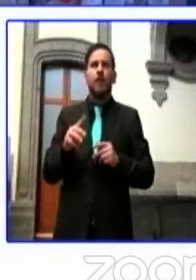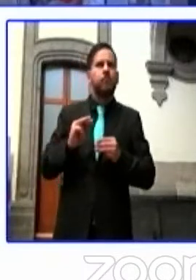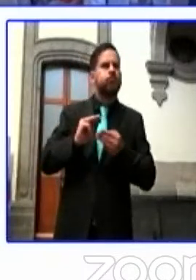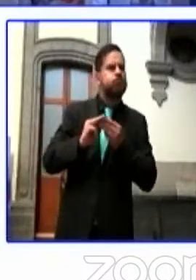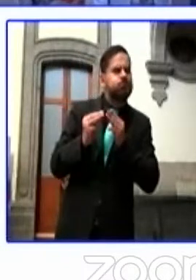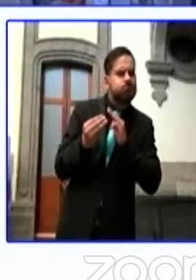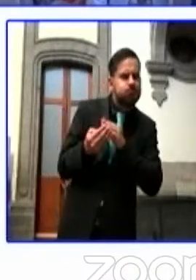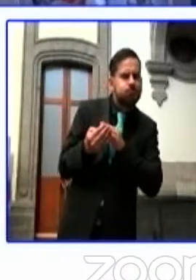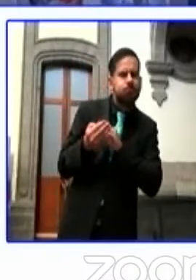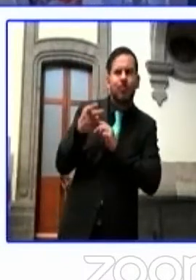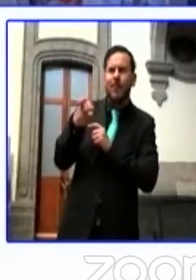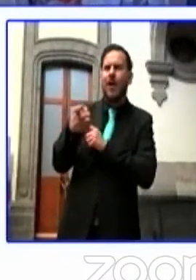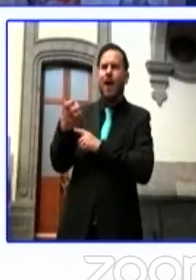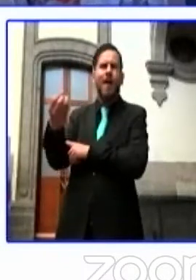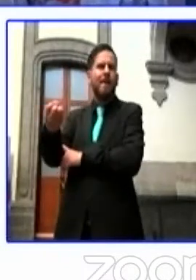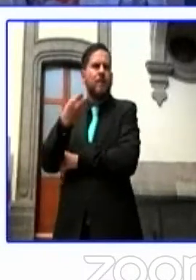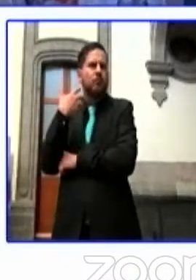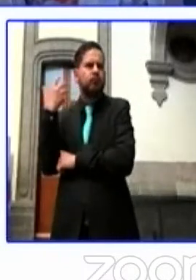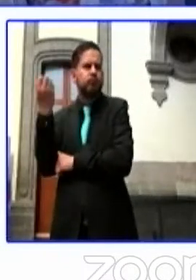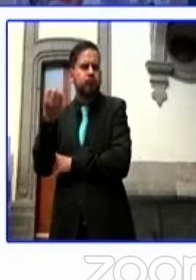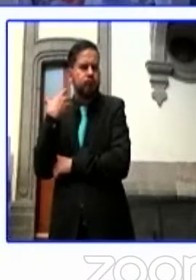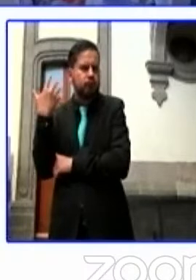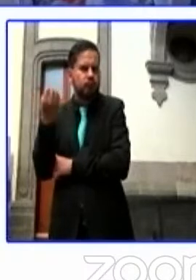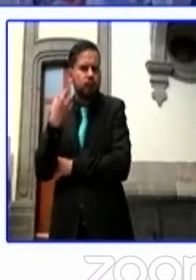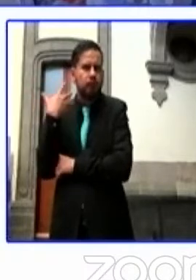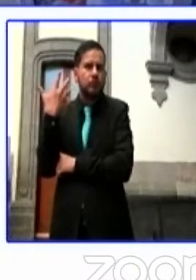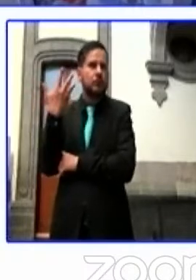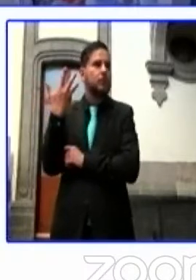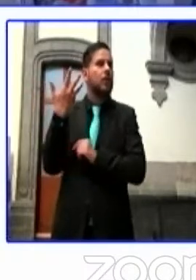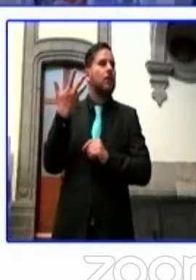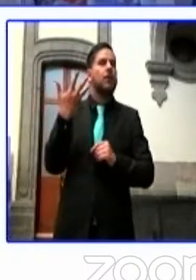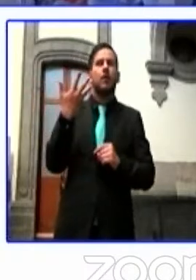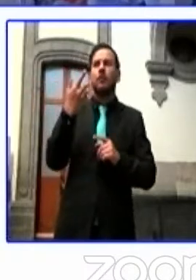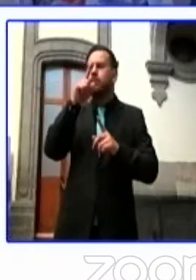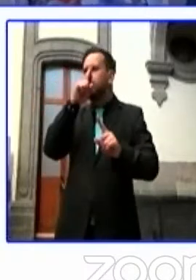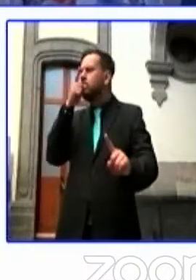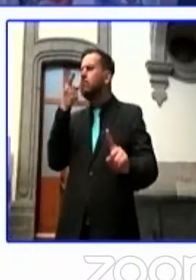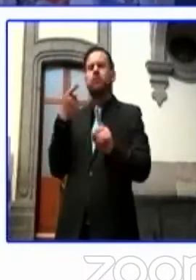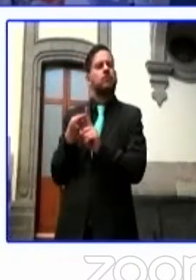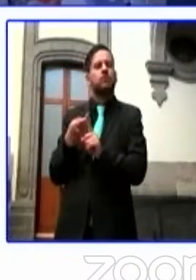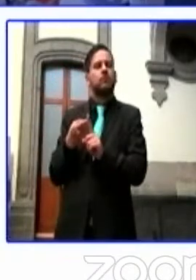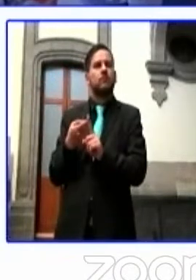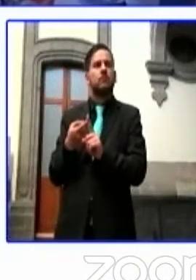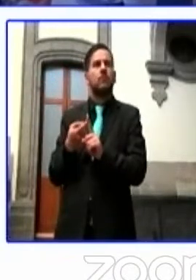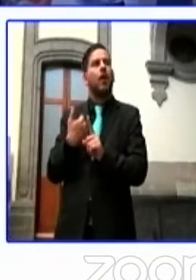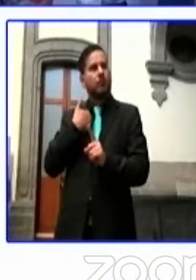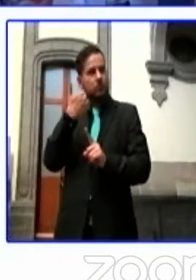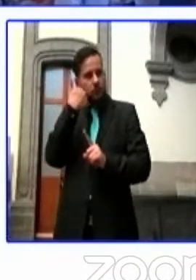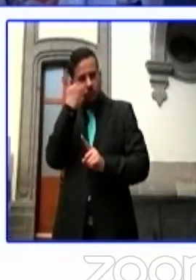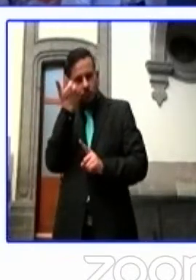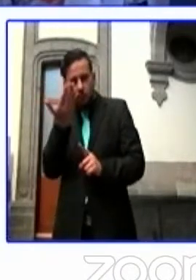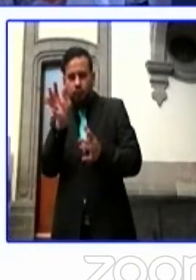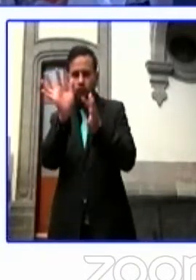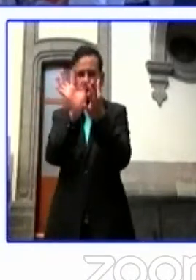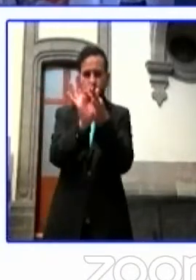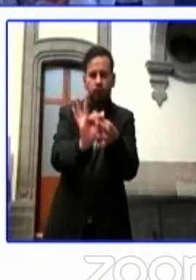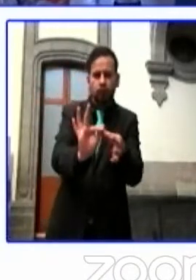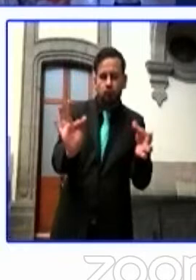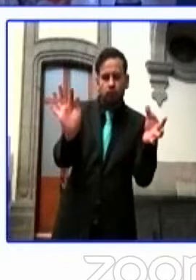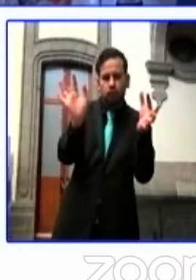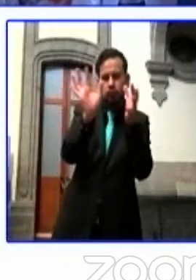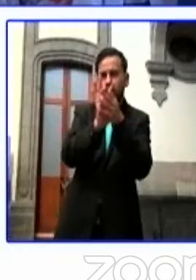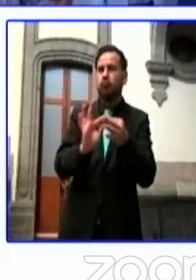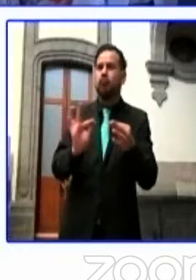este foro en términos de nuestro eje temático. Y les quiero contar que